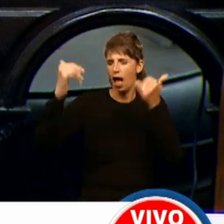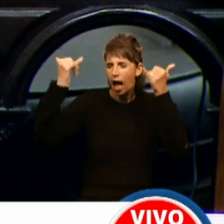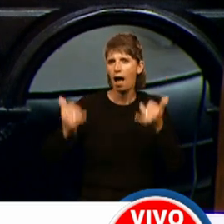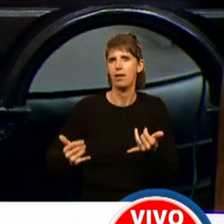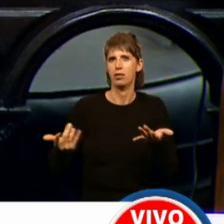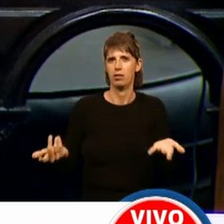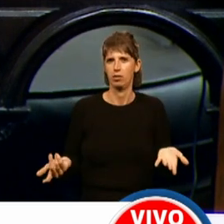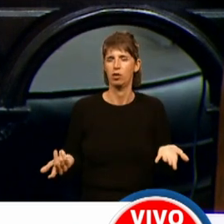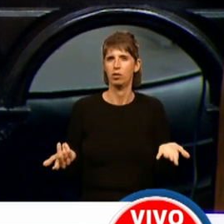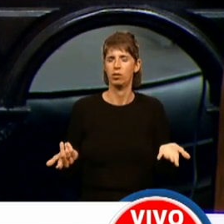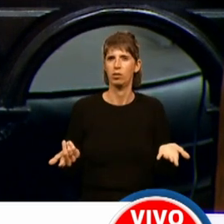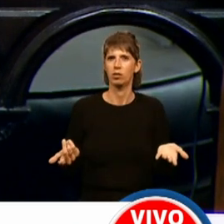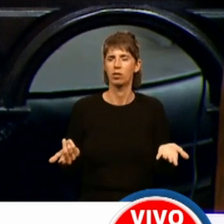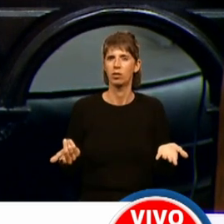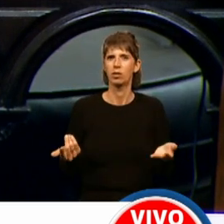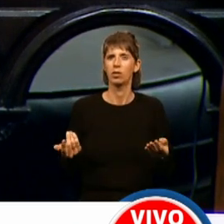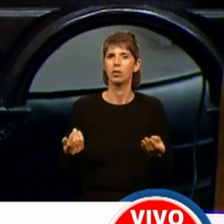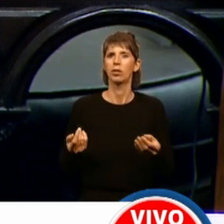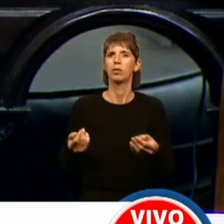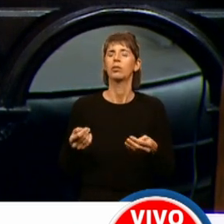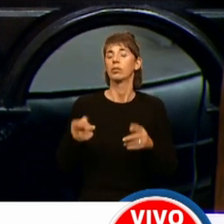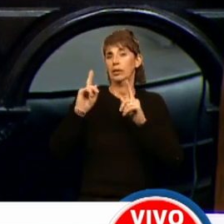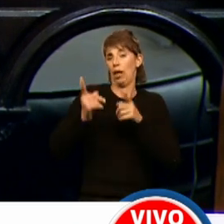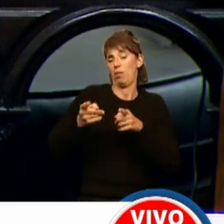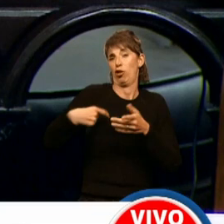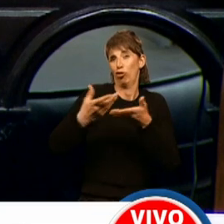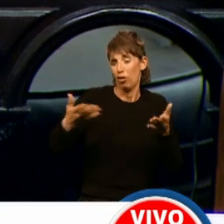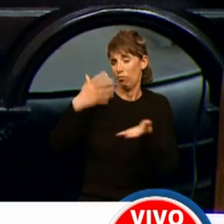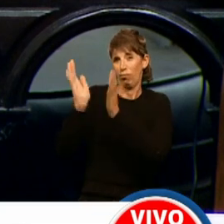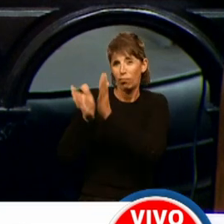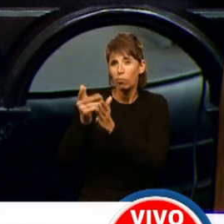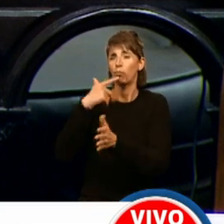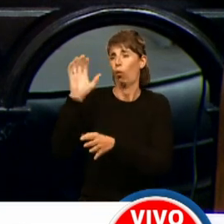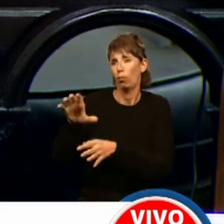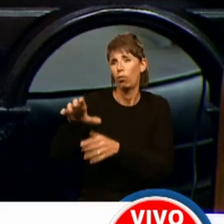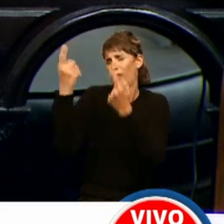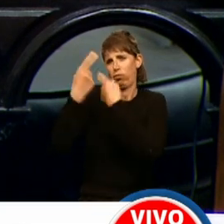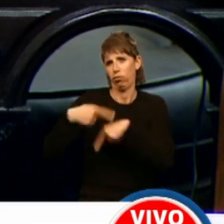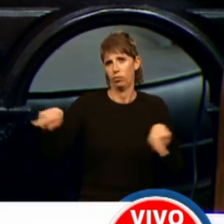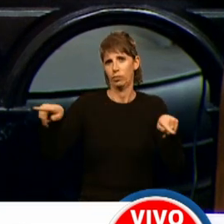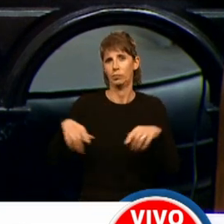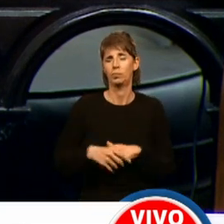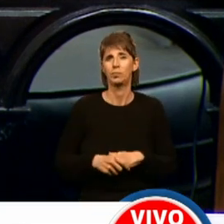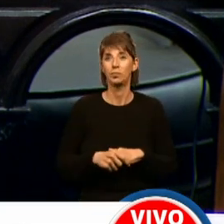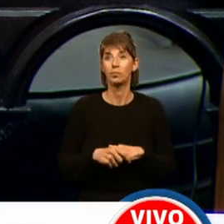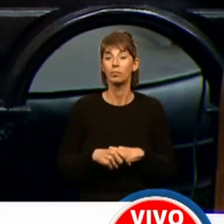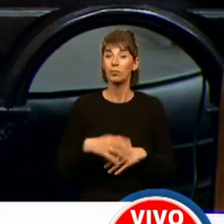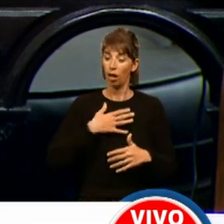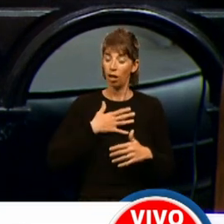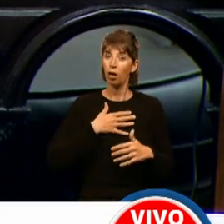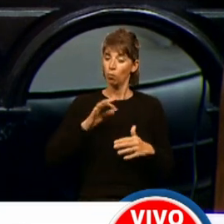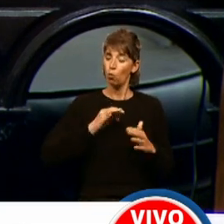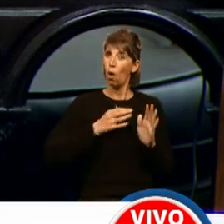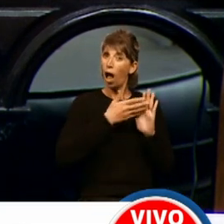desde el hostigamiento de la sociedad y a mí en este en estos años hay